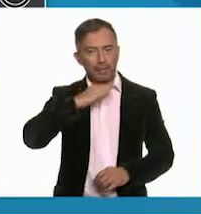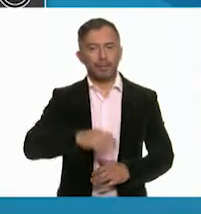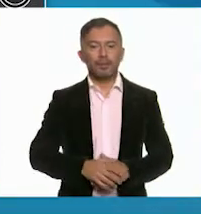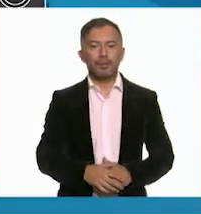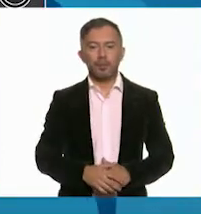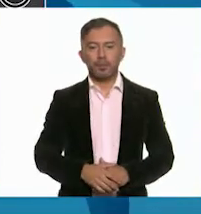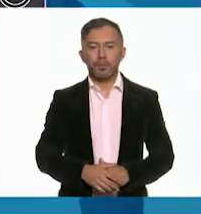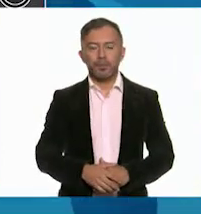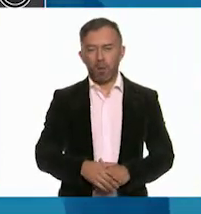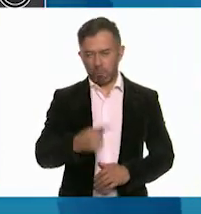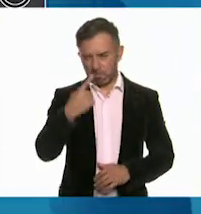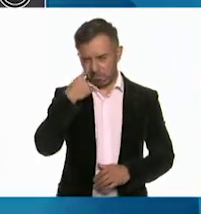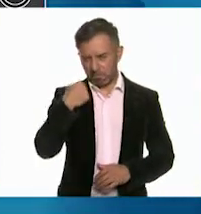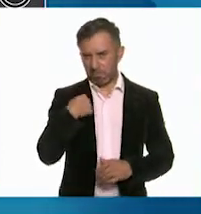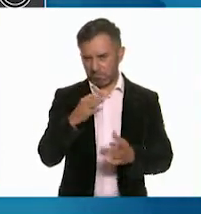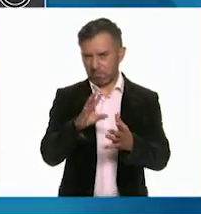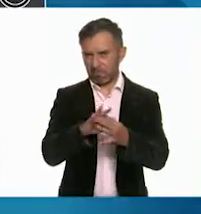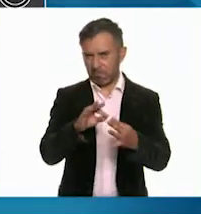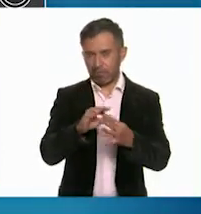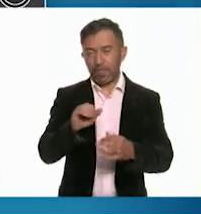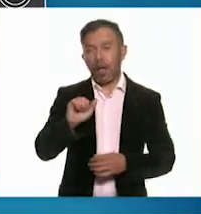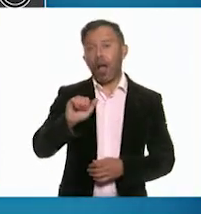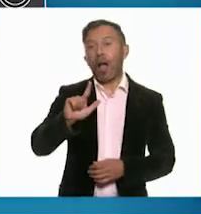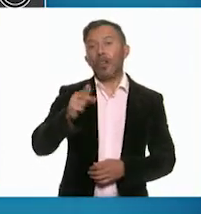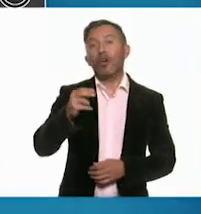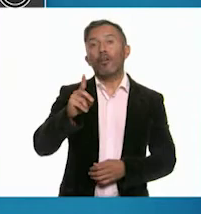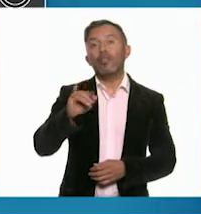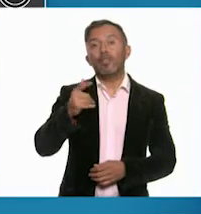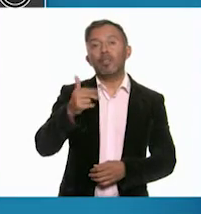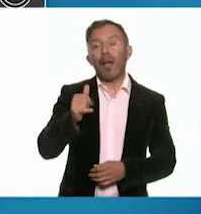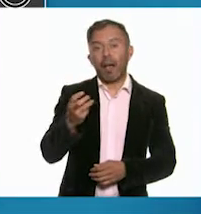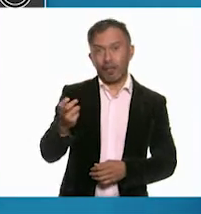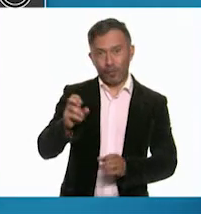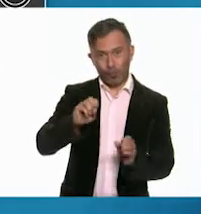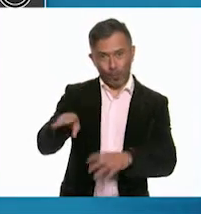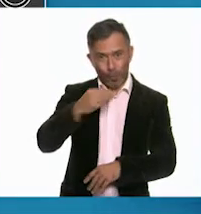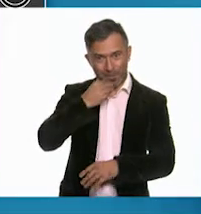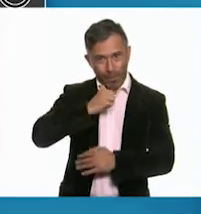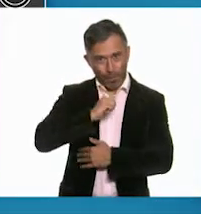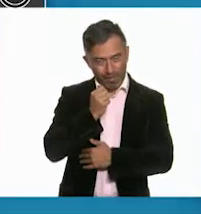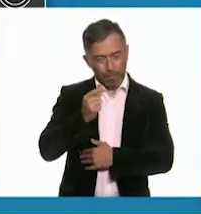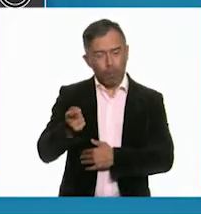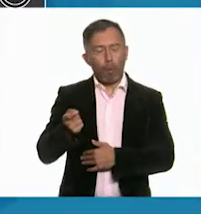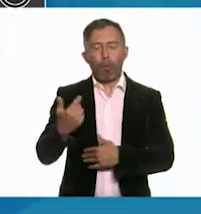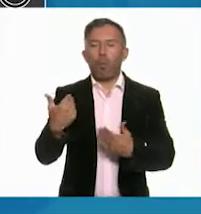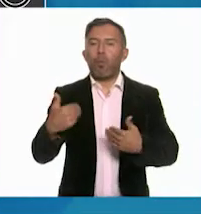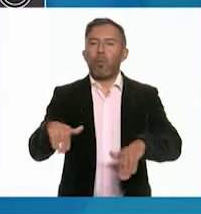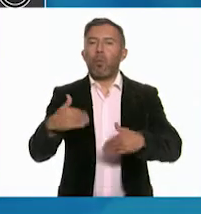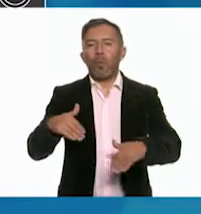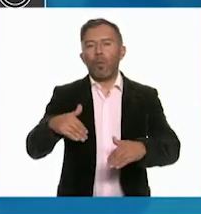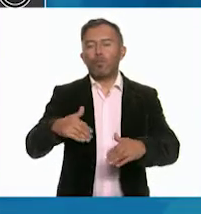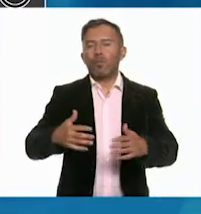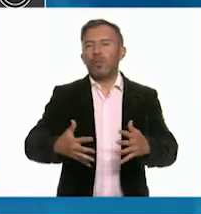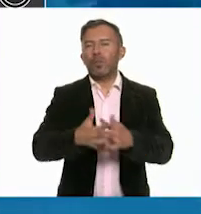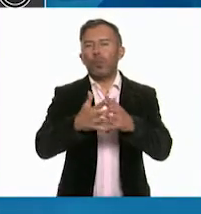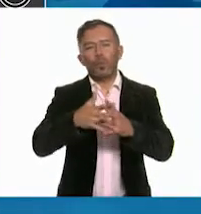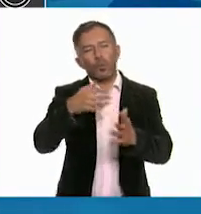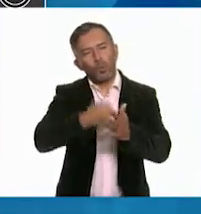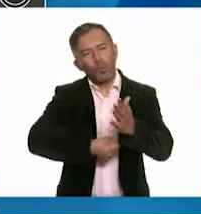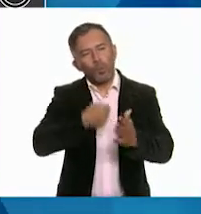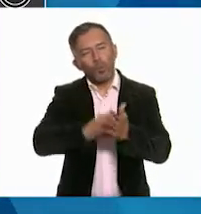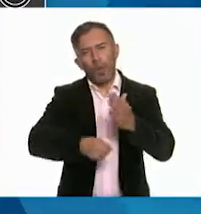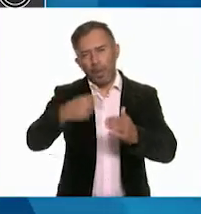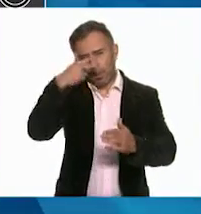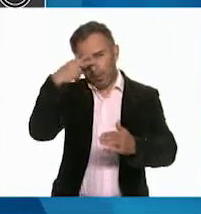Pero déjenme contarles que la alhóndiga fue el escenario de uno de los capítulos más importantes en la lucha por nuestra